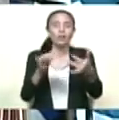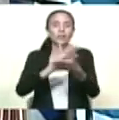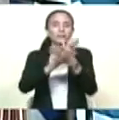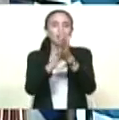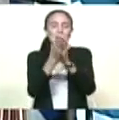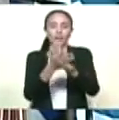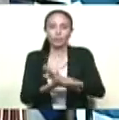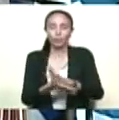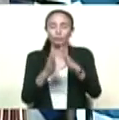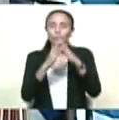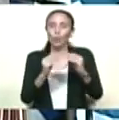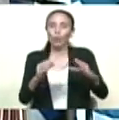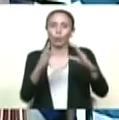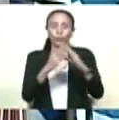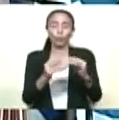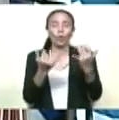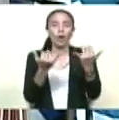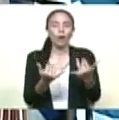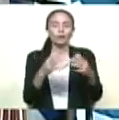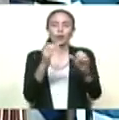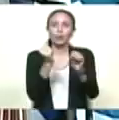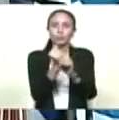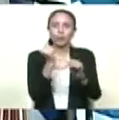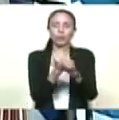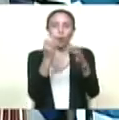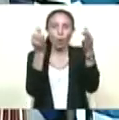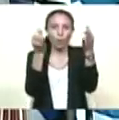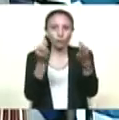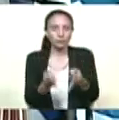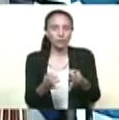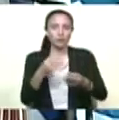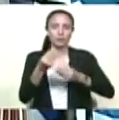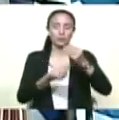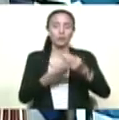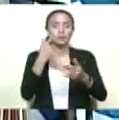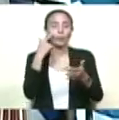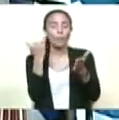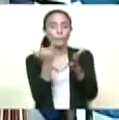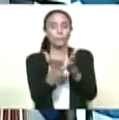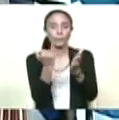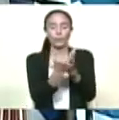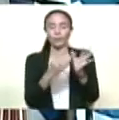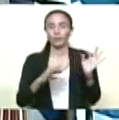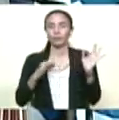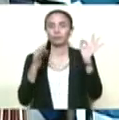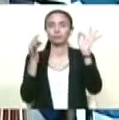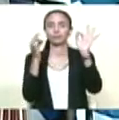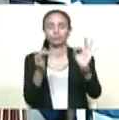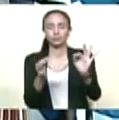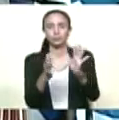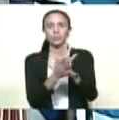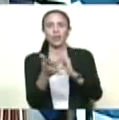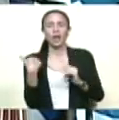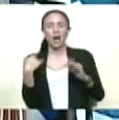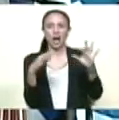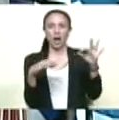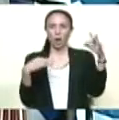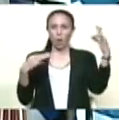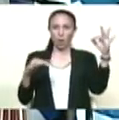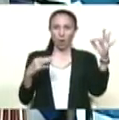denuncias oficiales son las que se tramitan ante los órganos de justicia con pruebas con pruebas no con no con